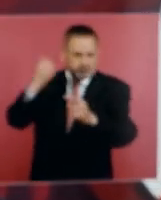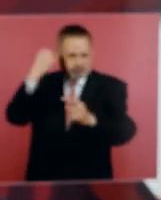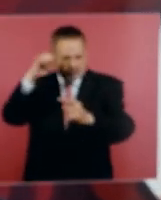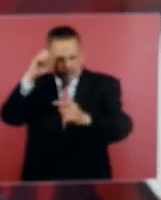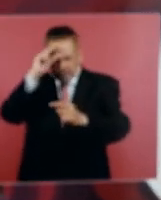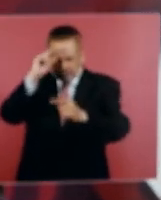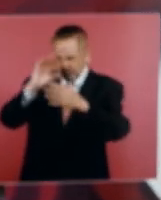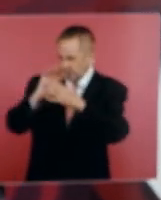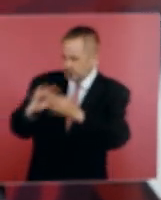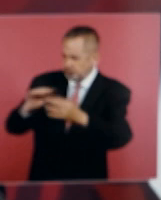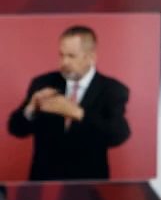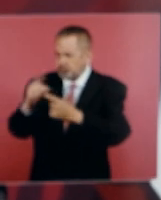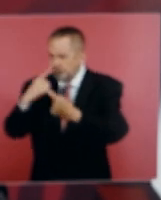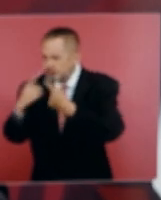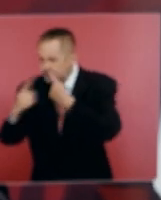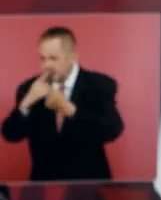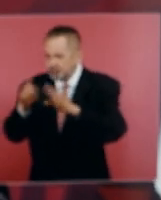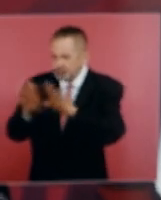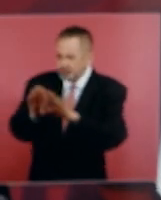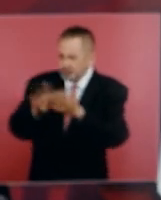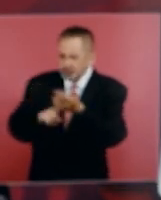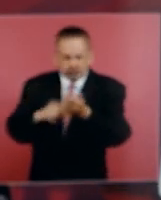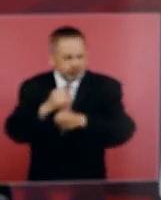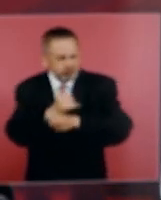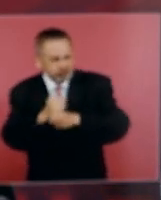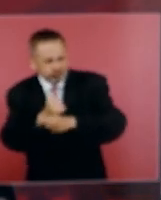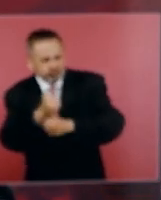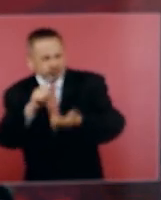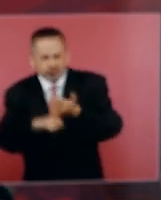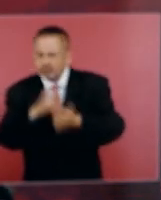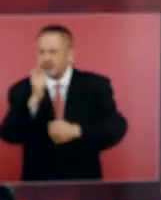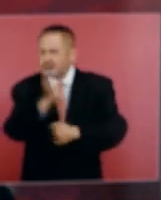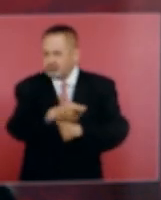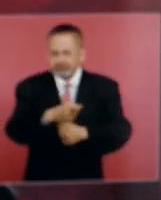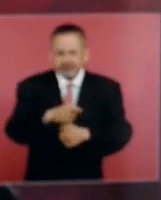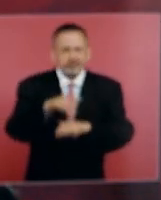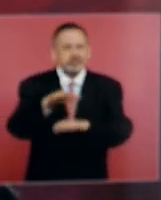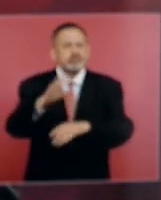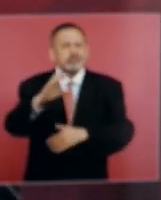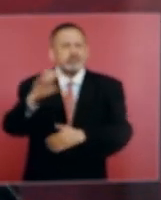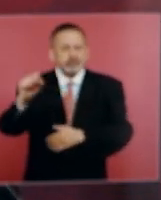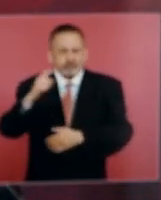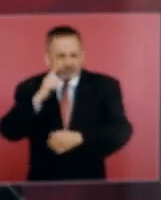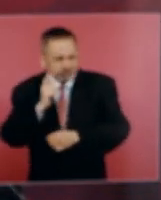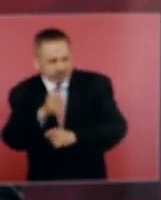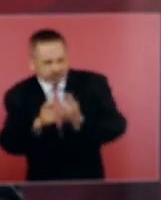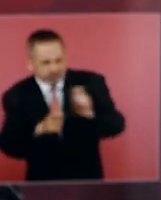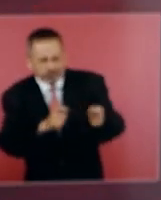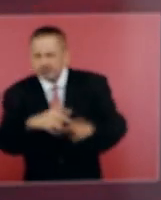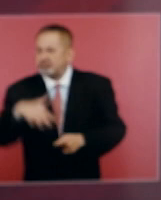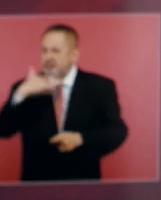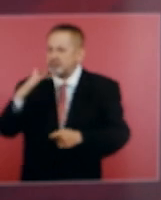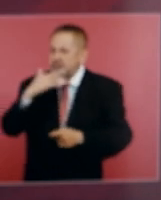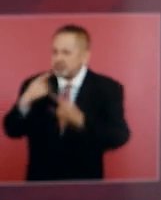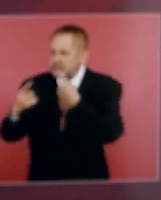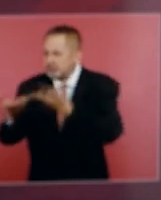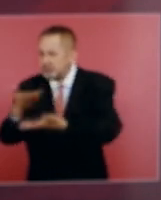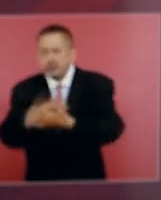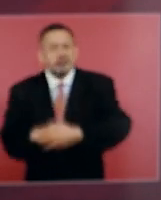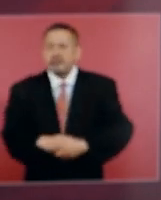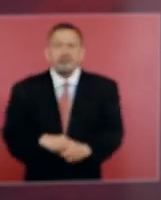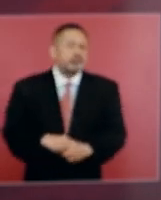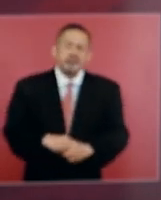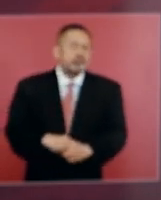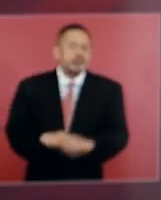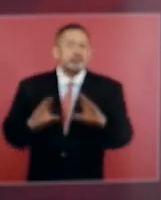legal que busca ampliar la participación de la inversión de grupos privados y extranjeros en el sector energético. Al respecto, el presidente señaló